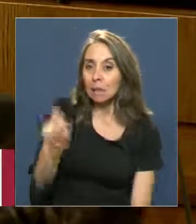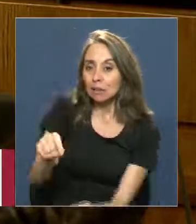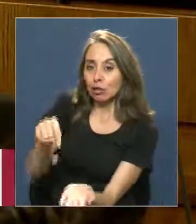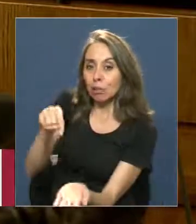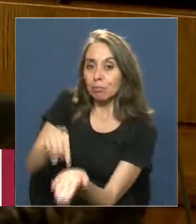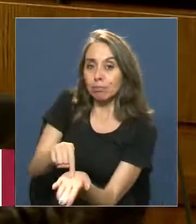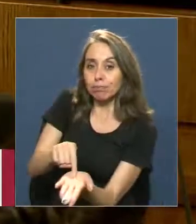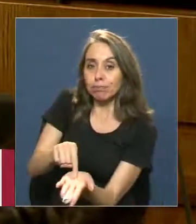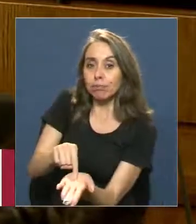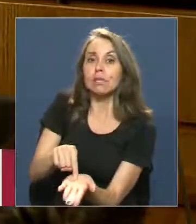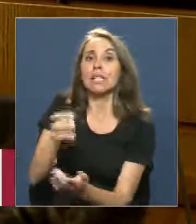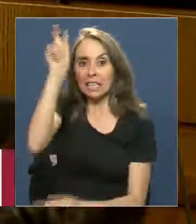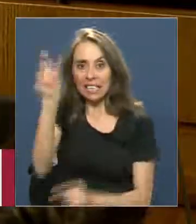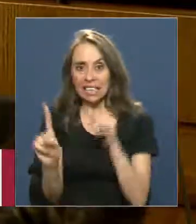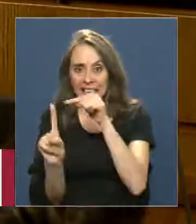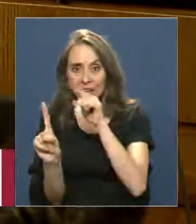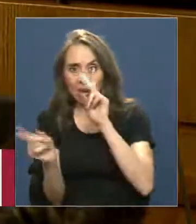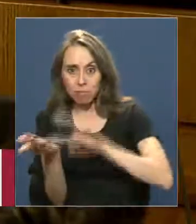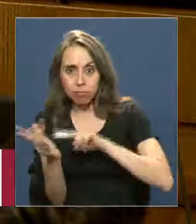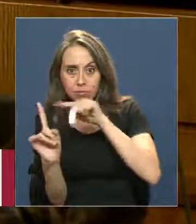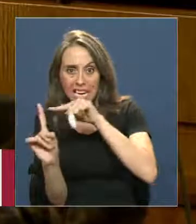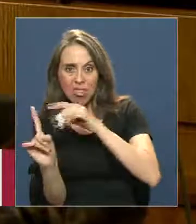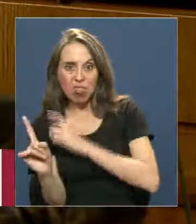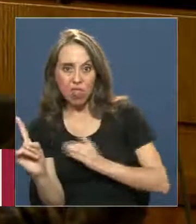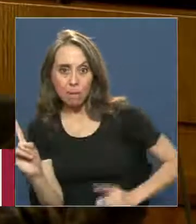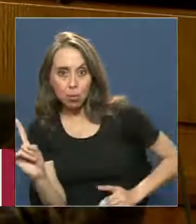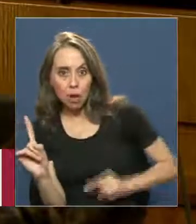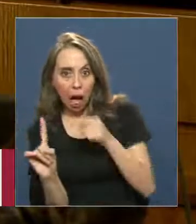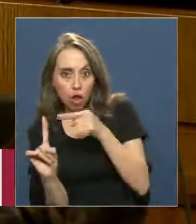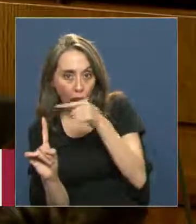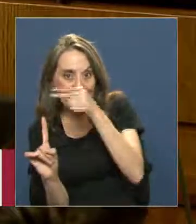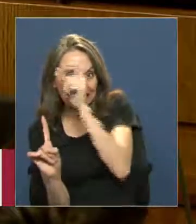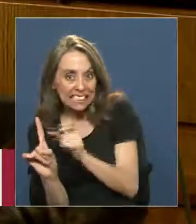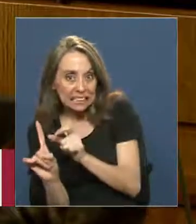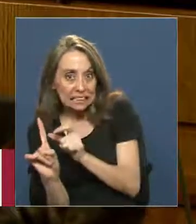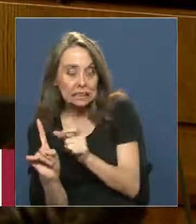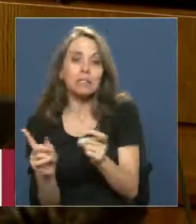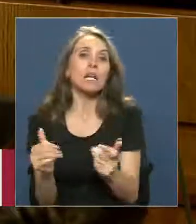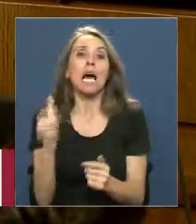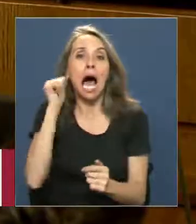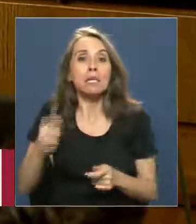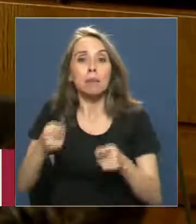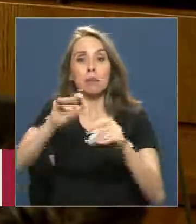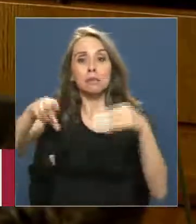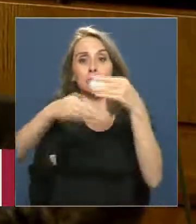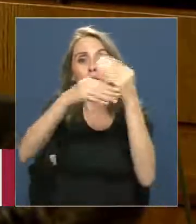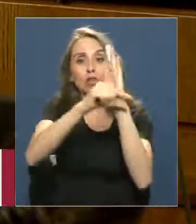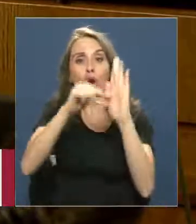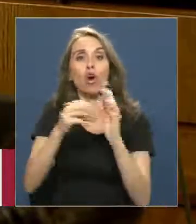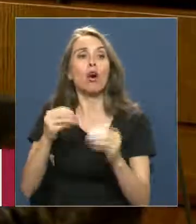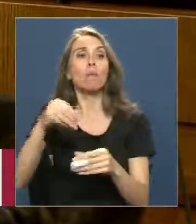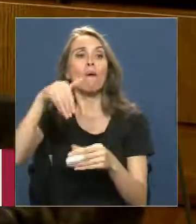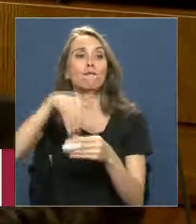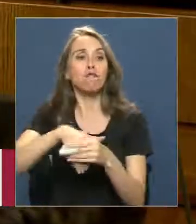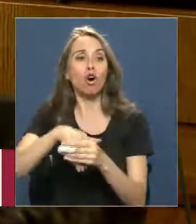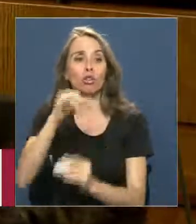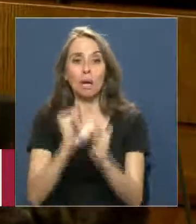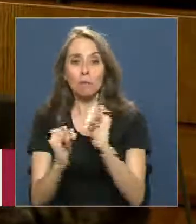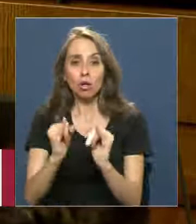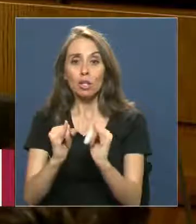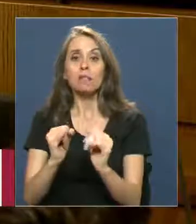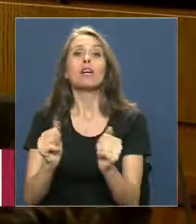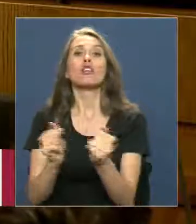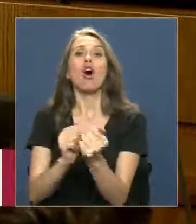votando es el diputado? Allí establecimos una indicación para poder exigir una forma de voto electrónico